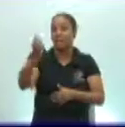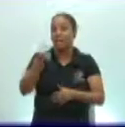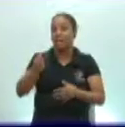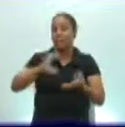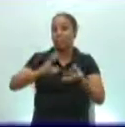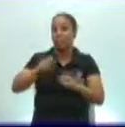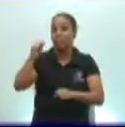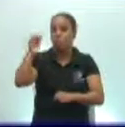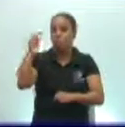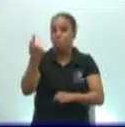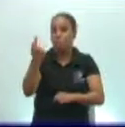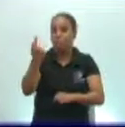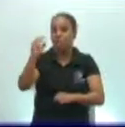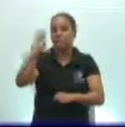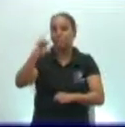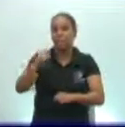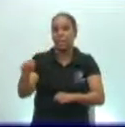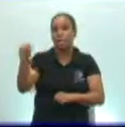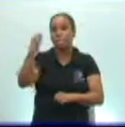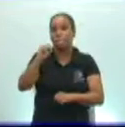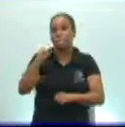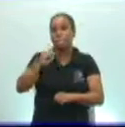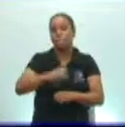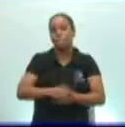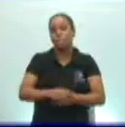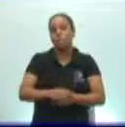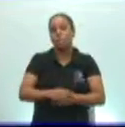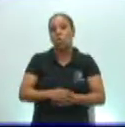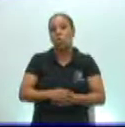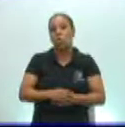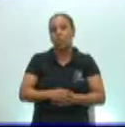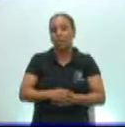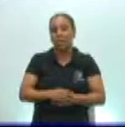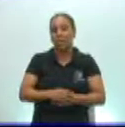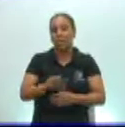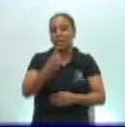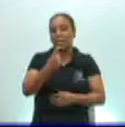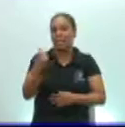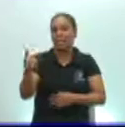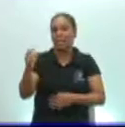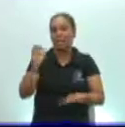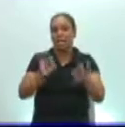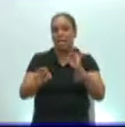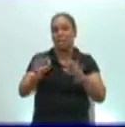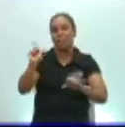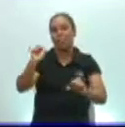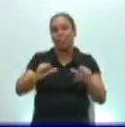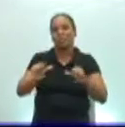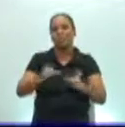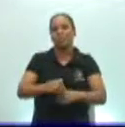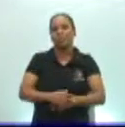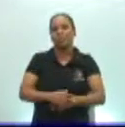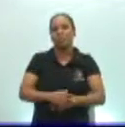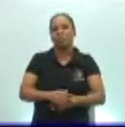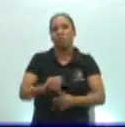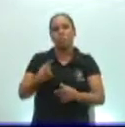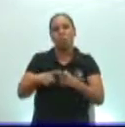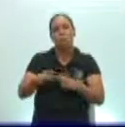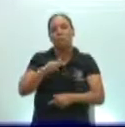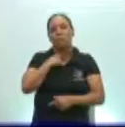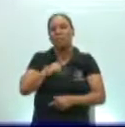que forman a esta sustancia, es decir, la cantidad de átomos de cada elemento químico. Veamos otro